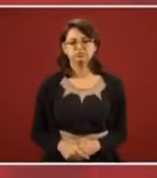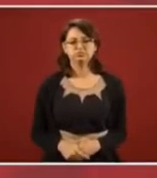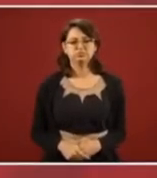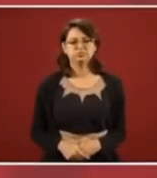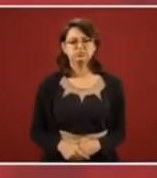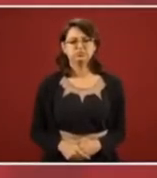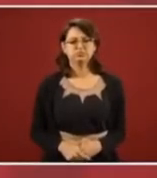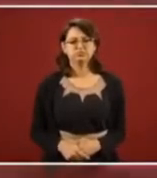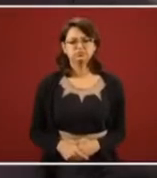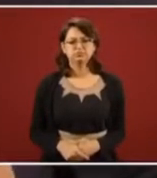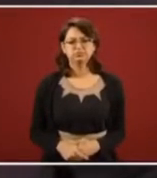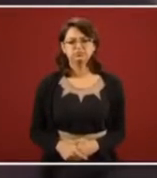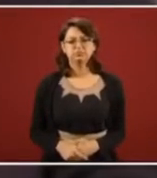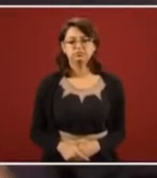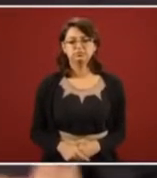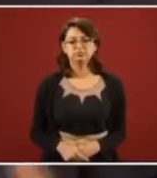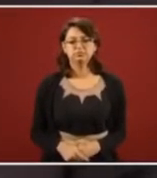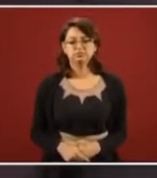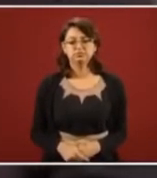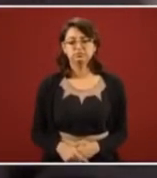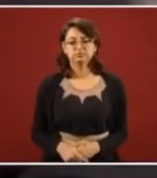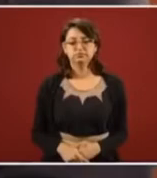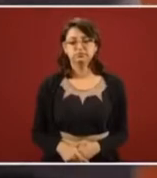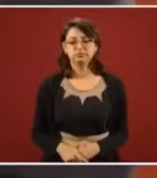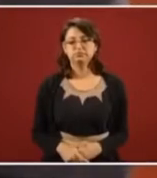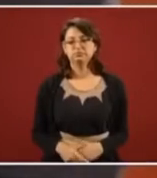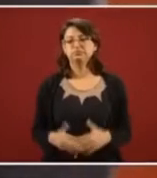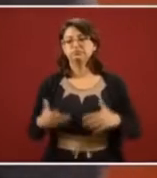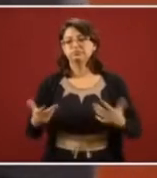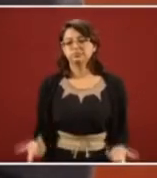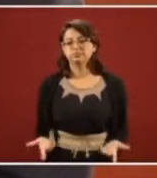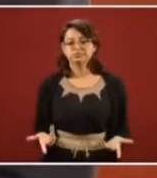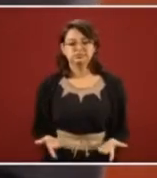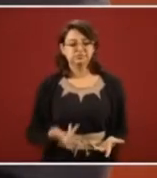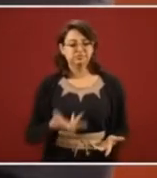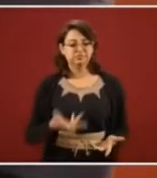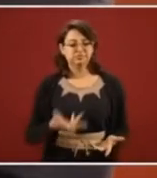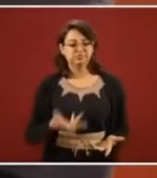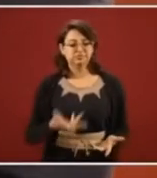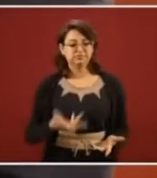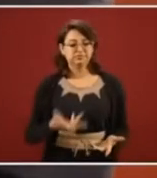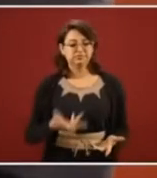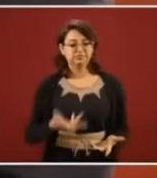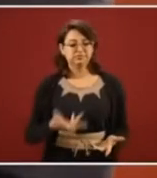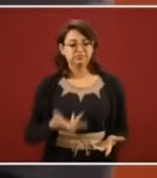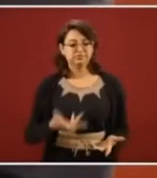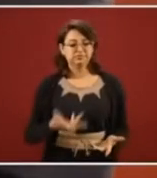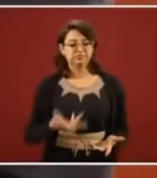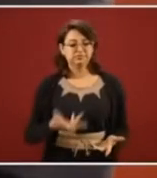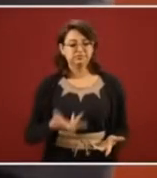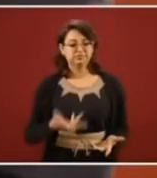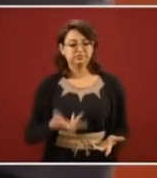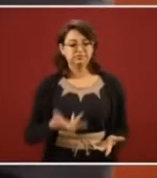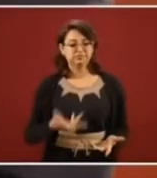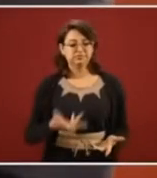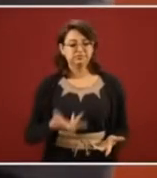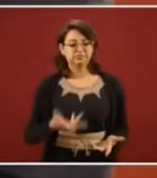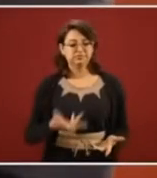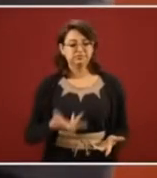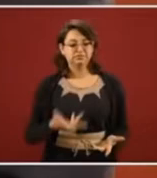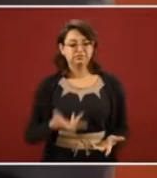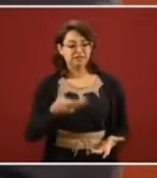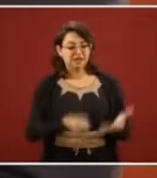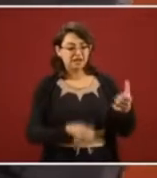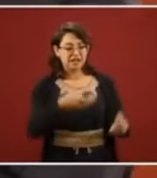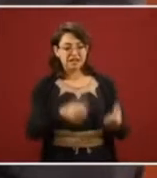entonces imagínese si bien los de leche materna es tal cual